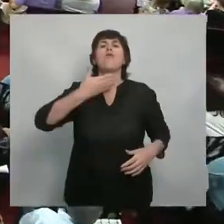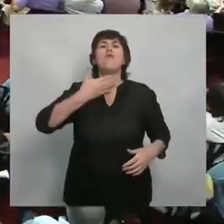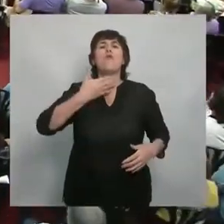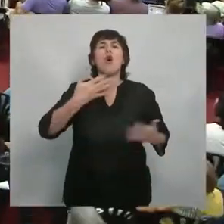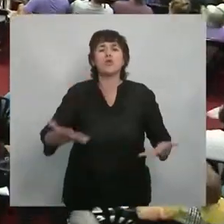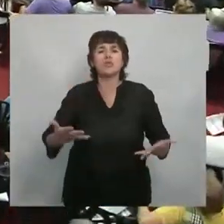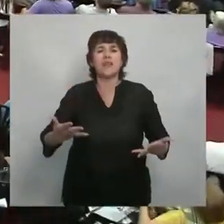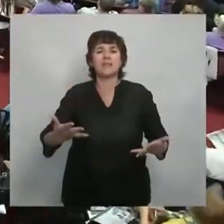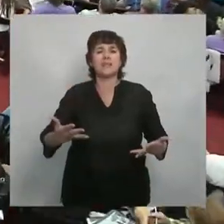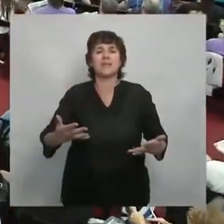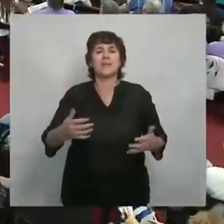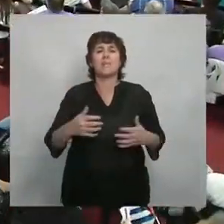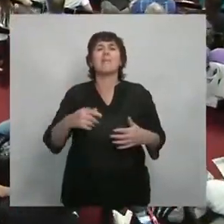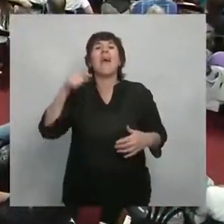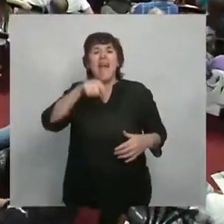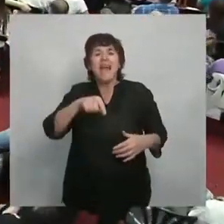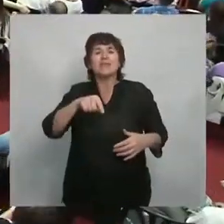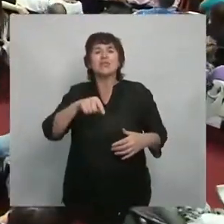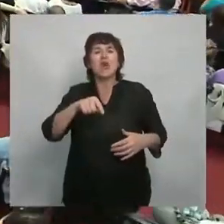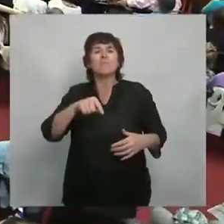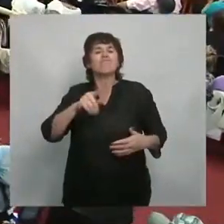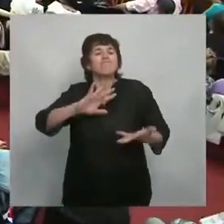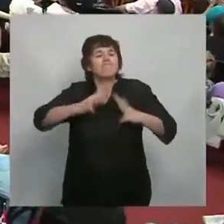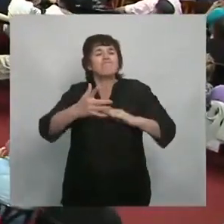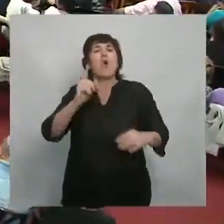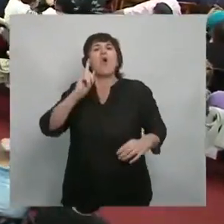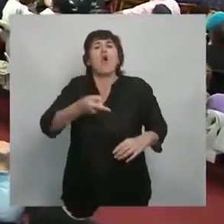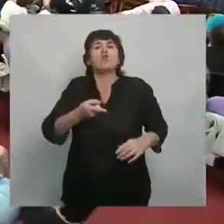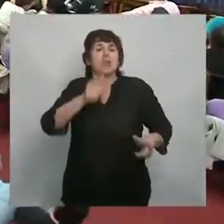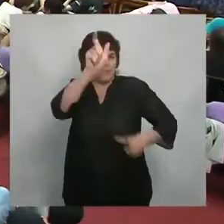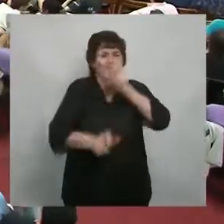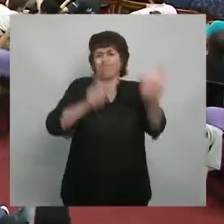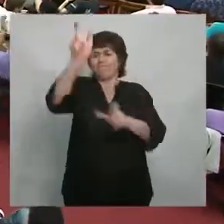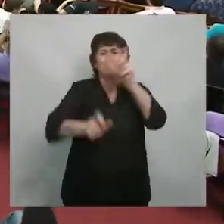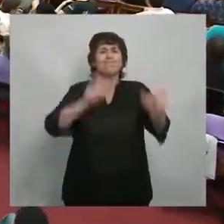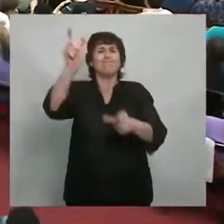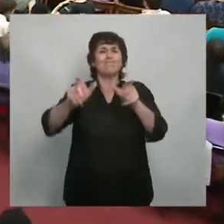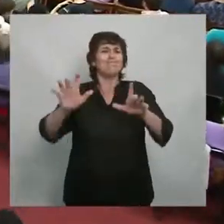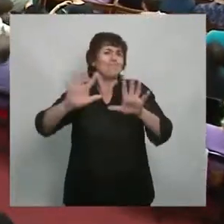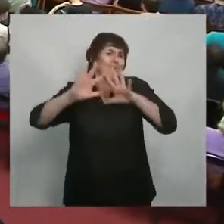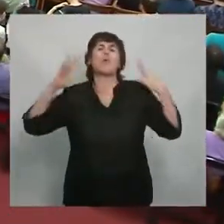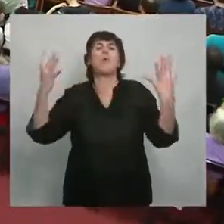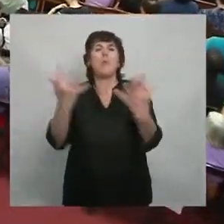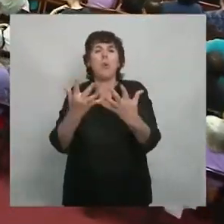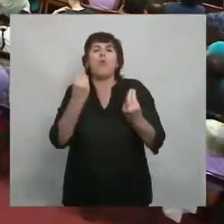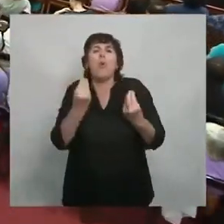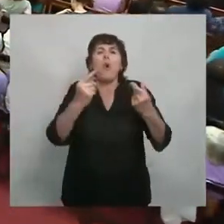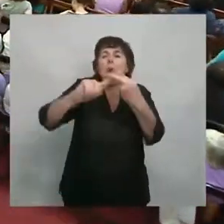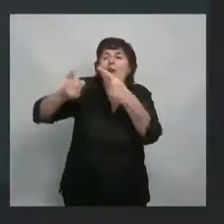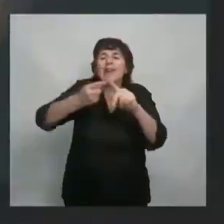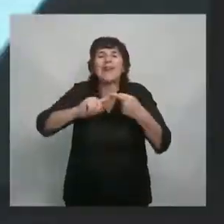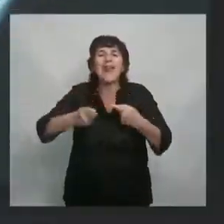la consigna de la humanidad a través de su relación y